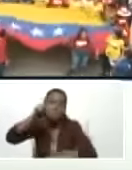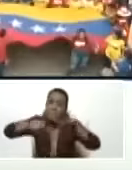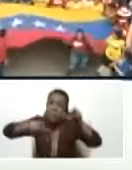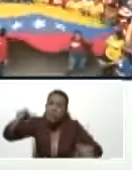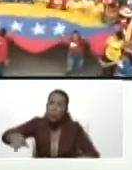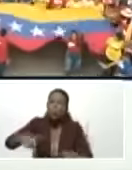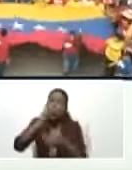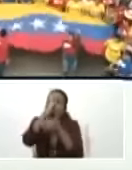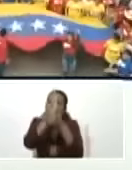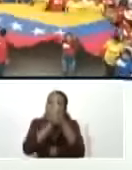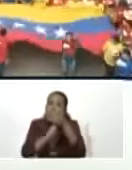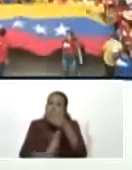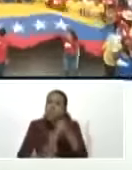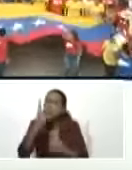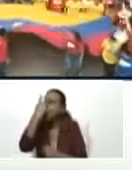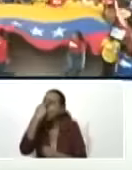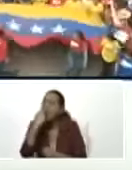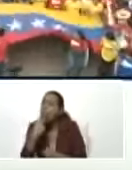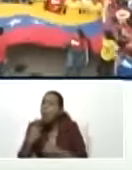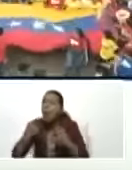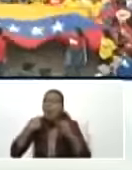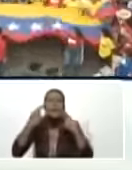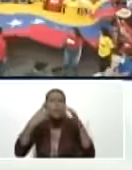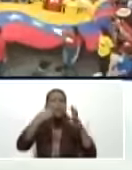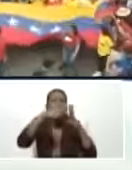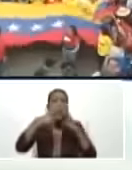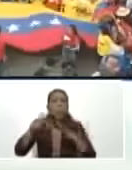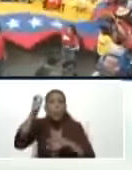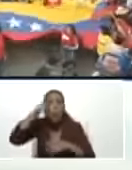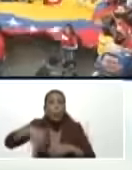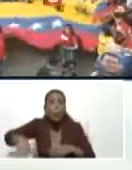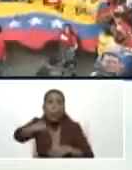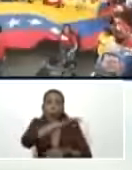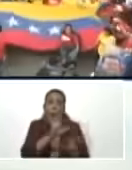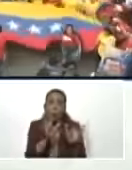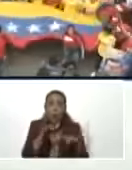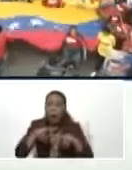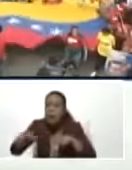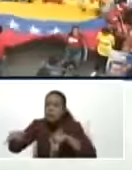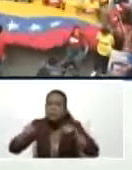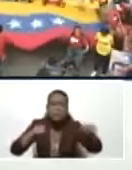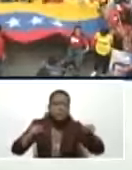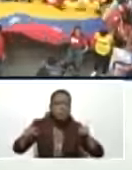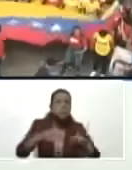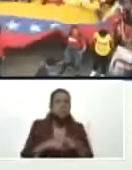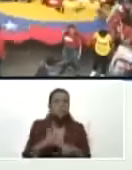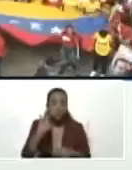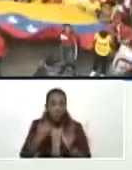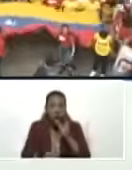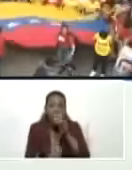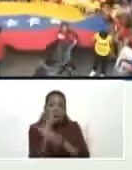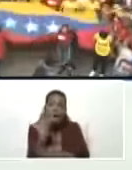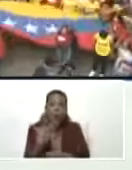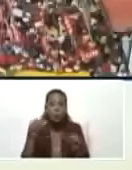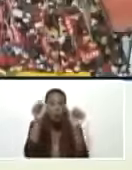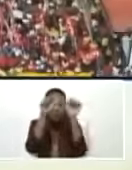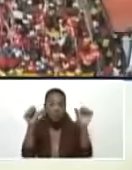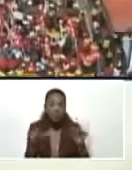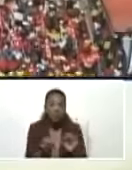de a pie, basada en el colorido y la diversidad de un pueblo. Si hay que construir ese